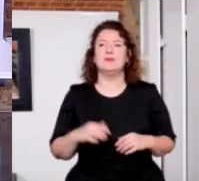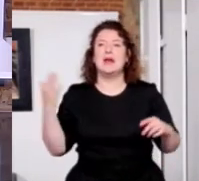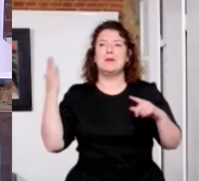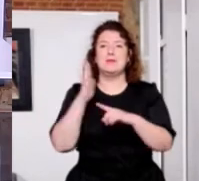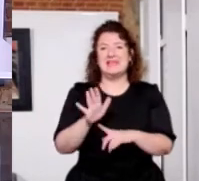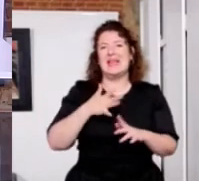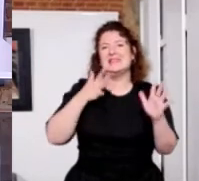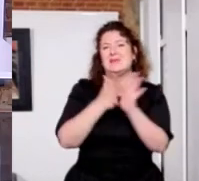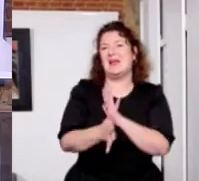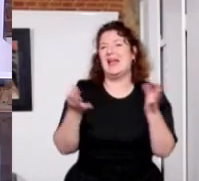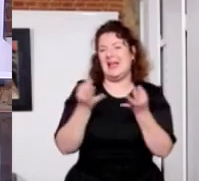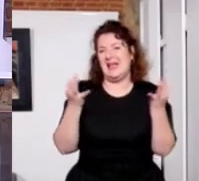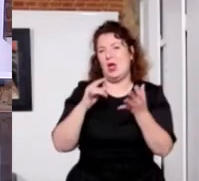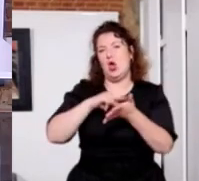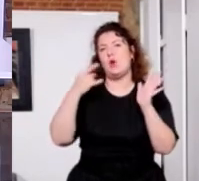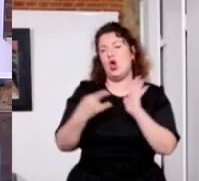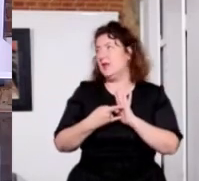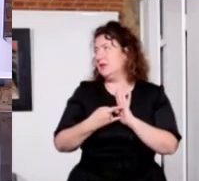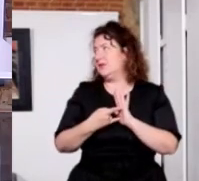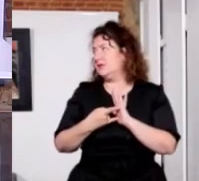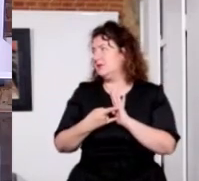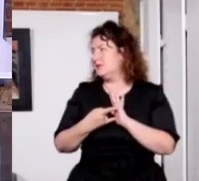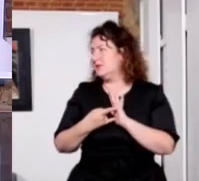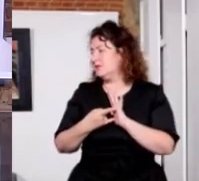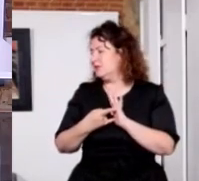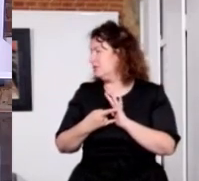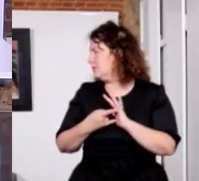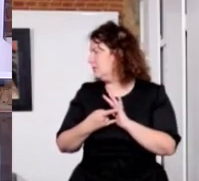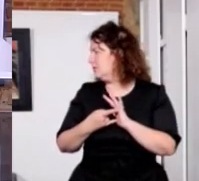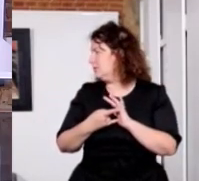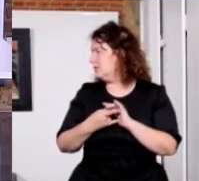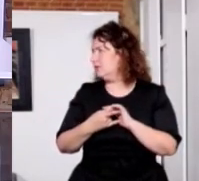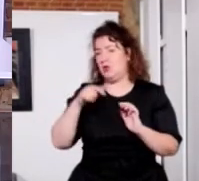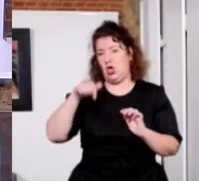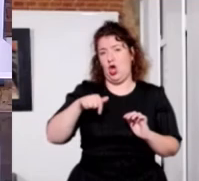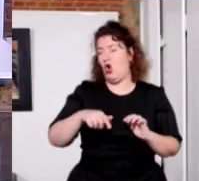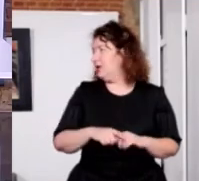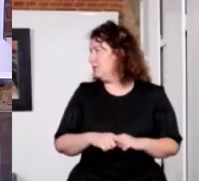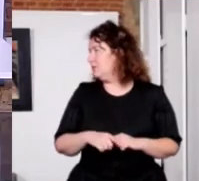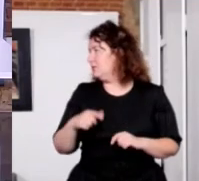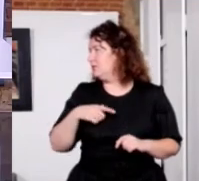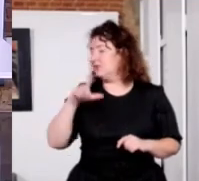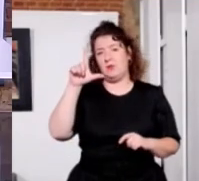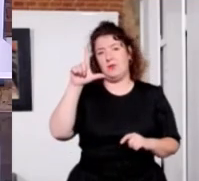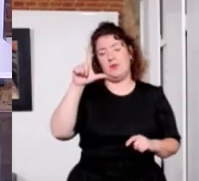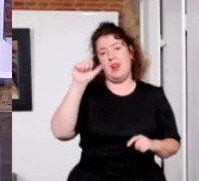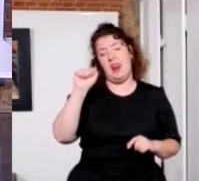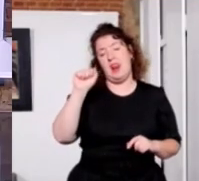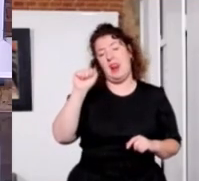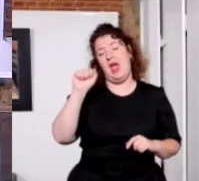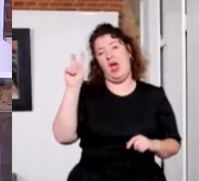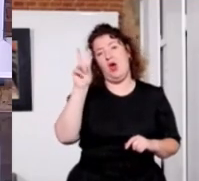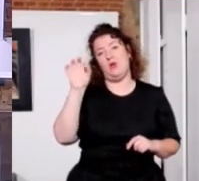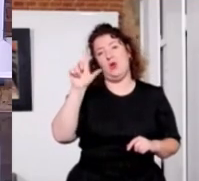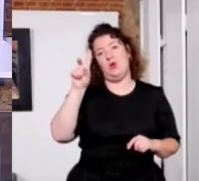para explicar el proyecto que tenemos hoy sobre la mesa, que es la Volunteca. Bueno, ahora he hecho así